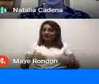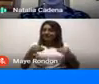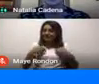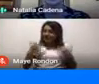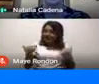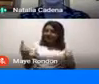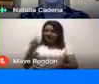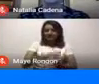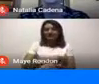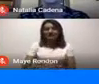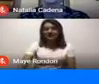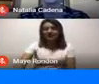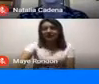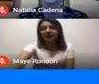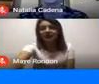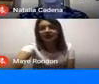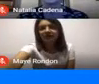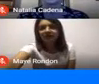el día de hoy.